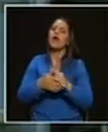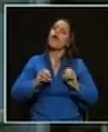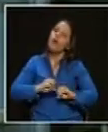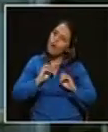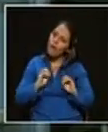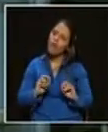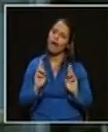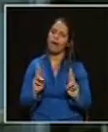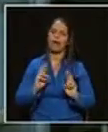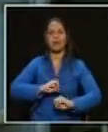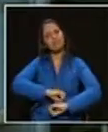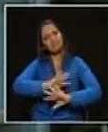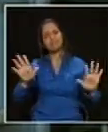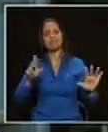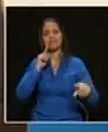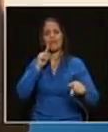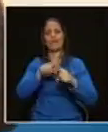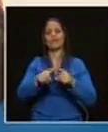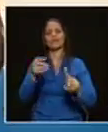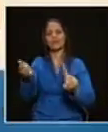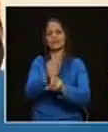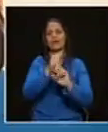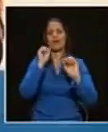ideales a los que ellos tienen derecho.